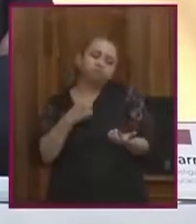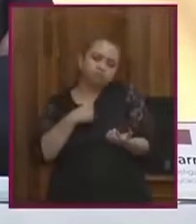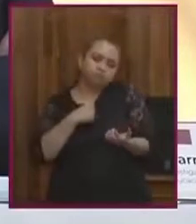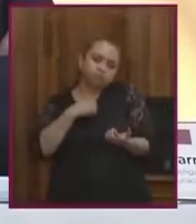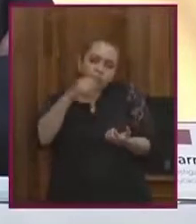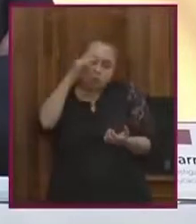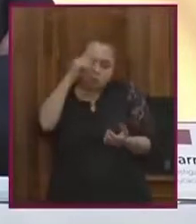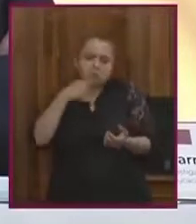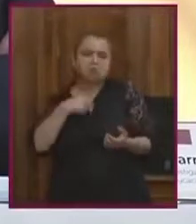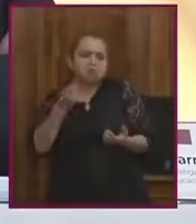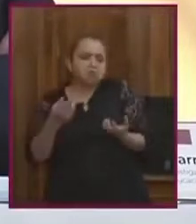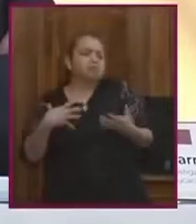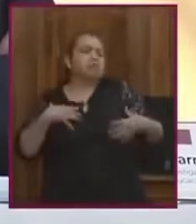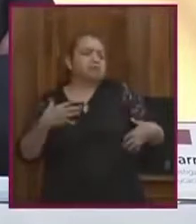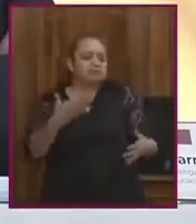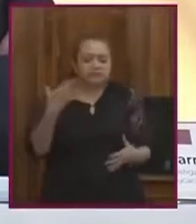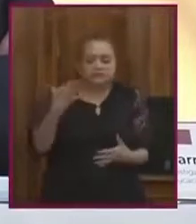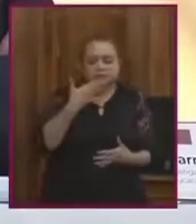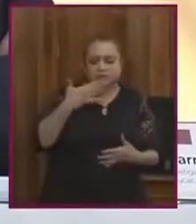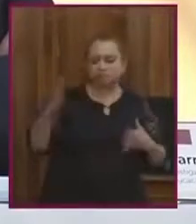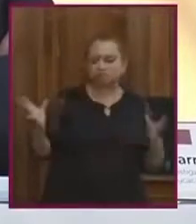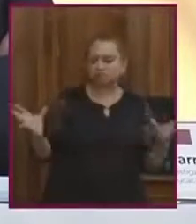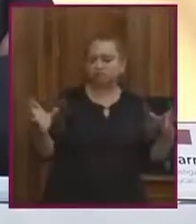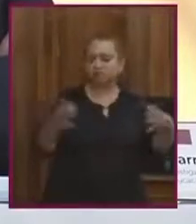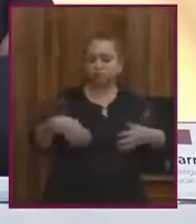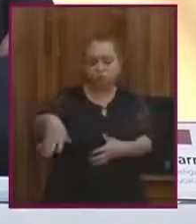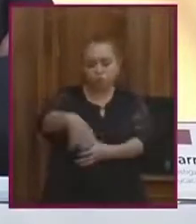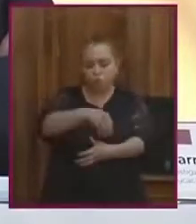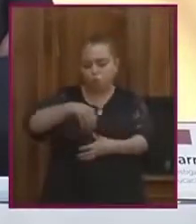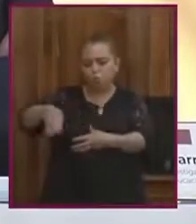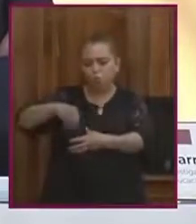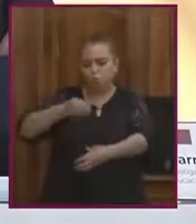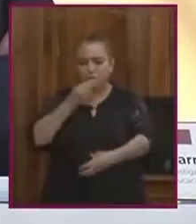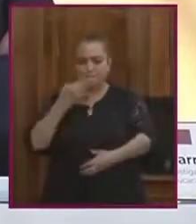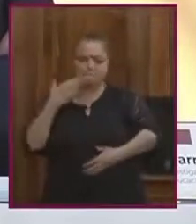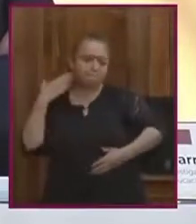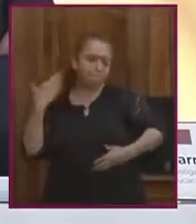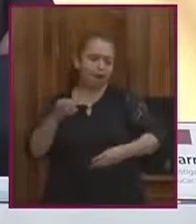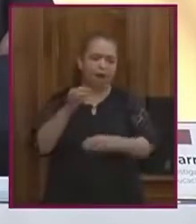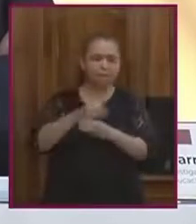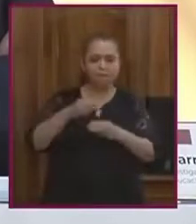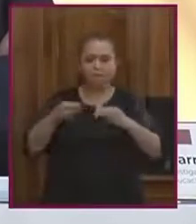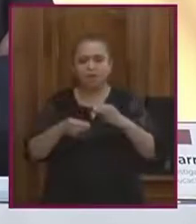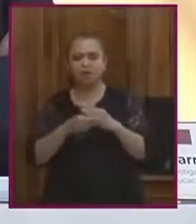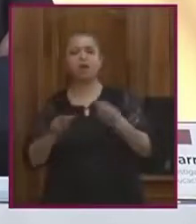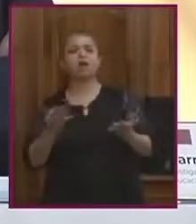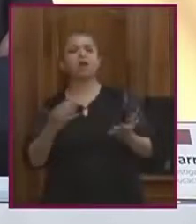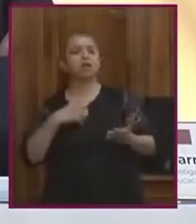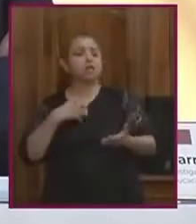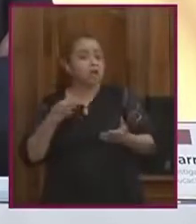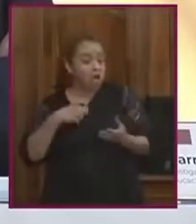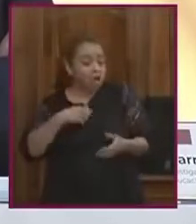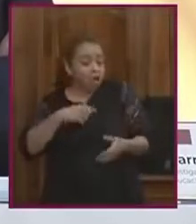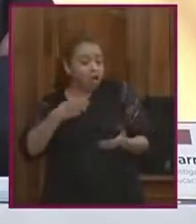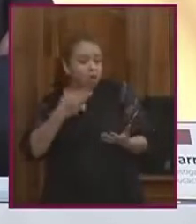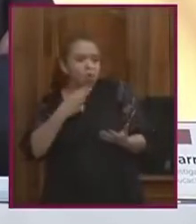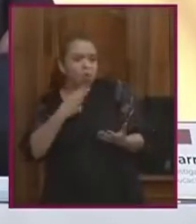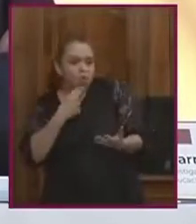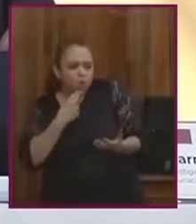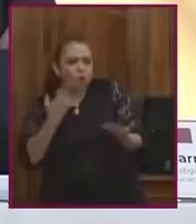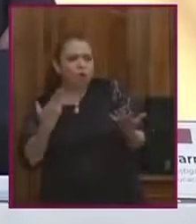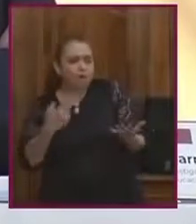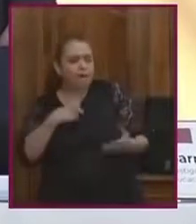duda nos enriquecerá en este proceso de análisis y de reflexión de materiales que indudablemente servirá para ofrecer una